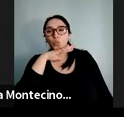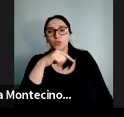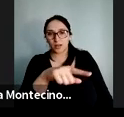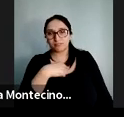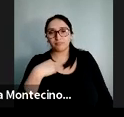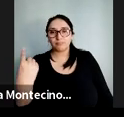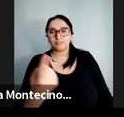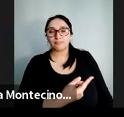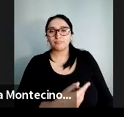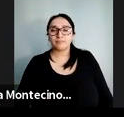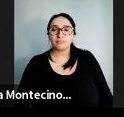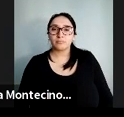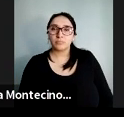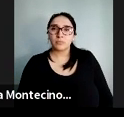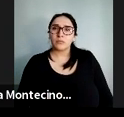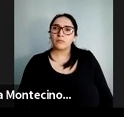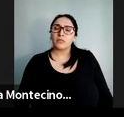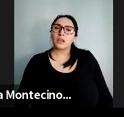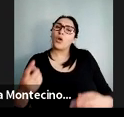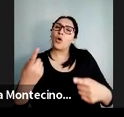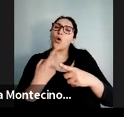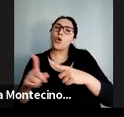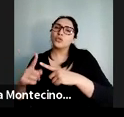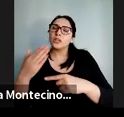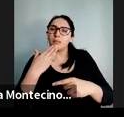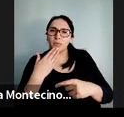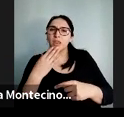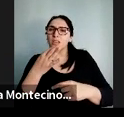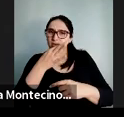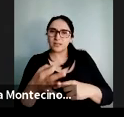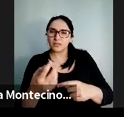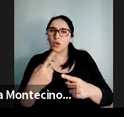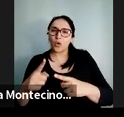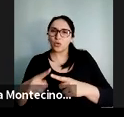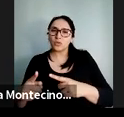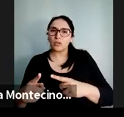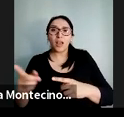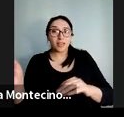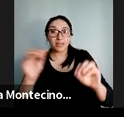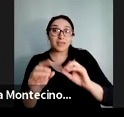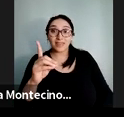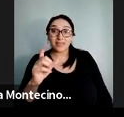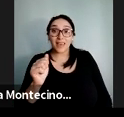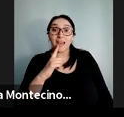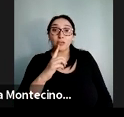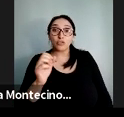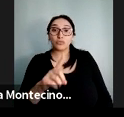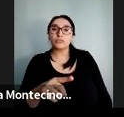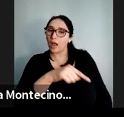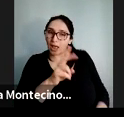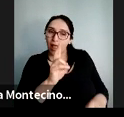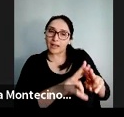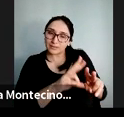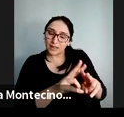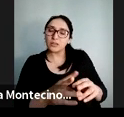manera. En la categoría otros se describieron también otras plataformas y esos datos también se encuentran procesando,